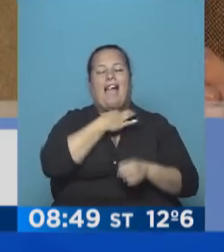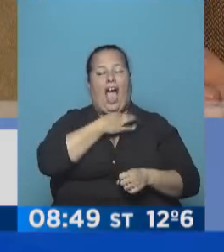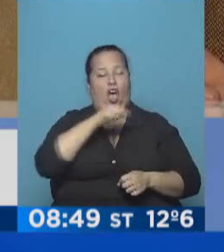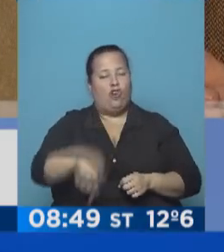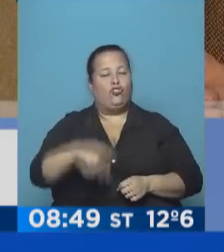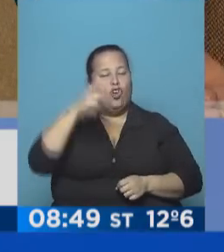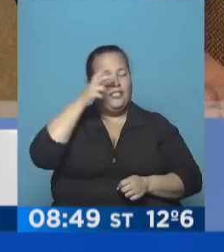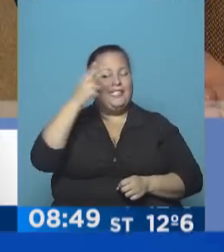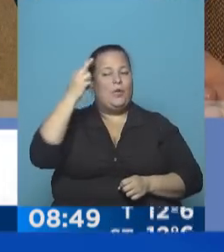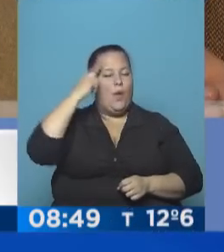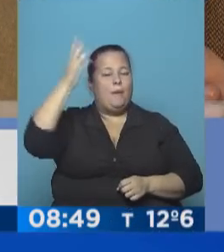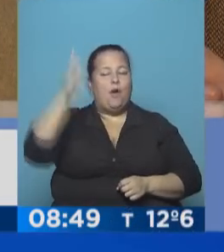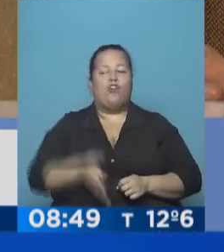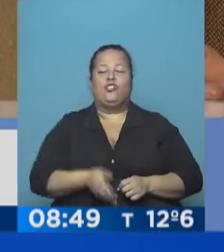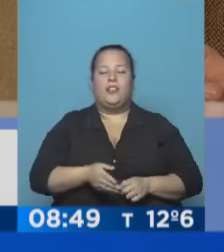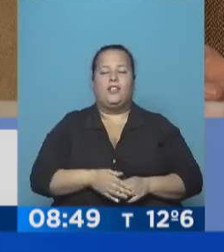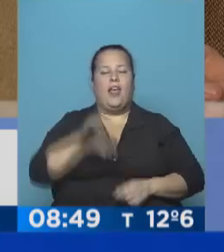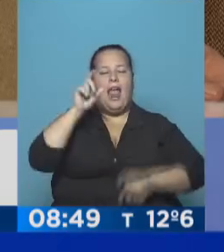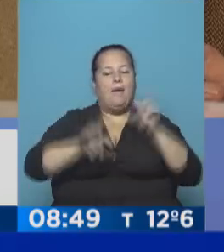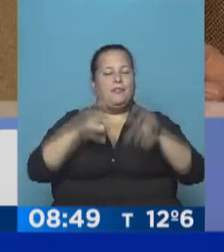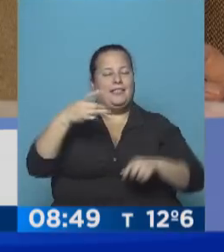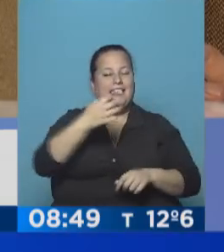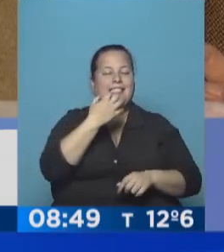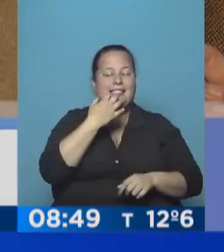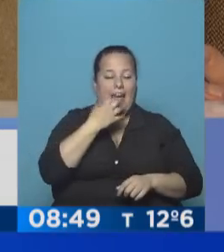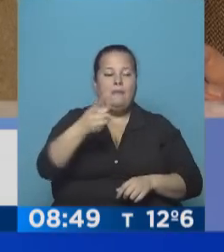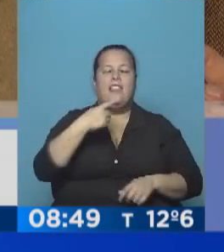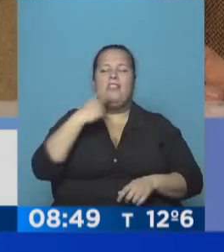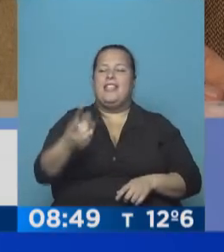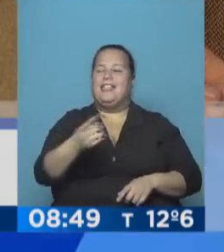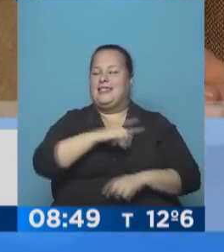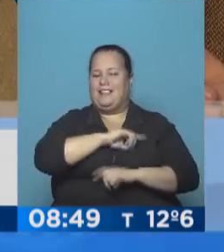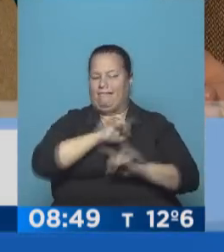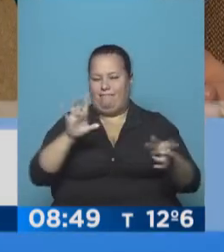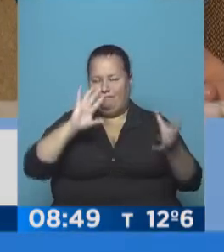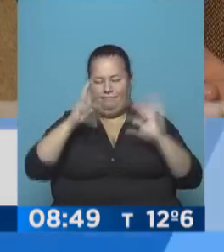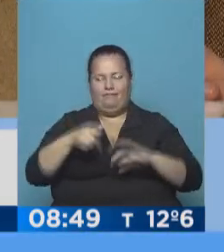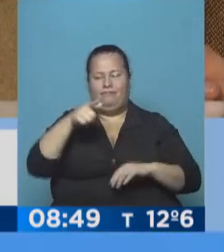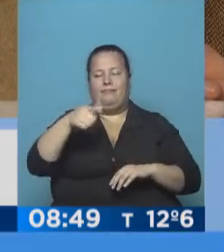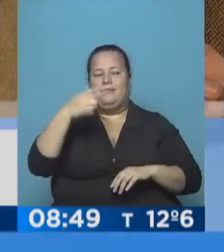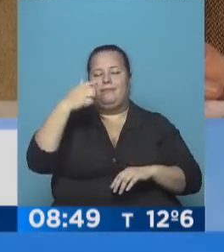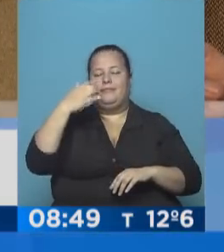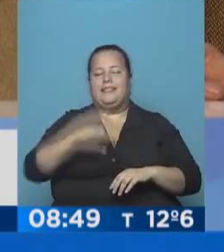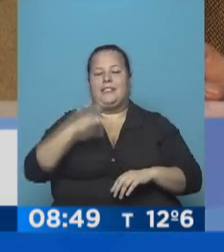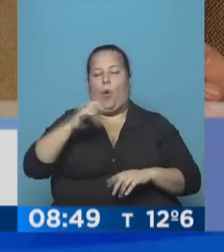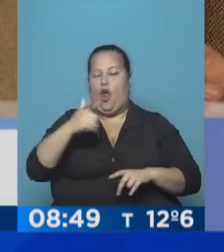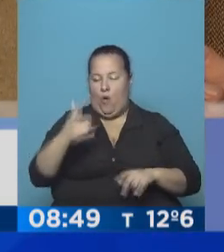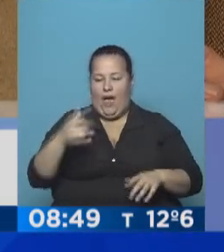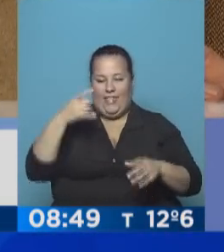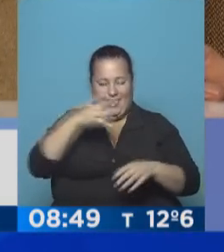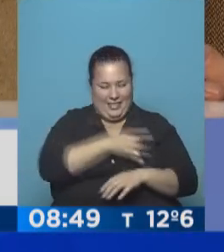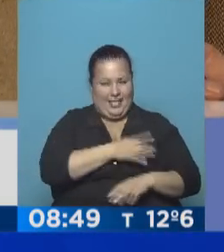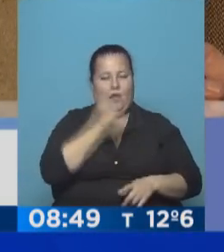el 89% de los usuarios de la línea Sarmiento destacan como un ítem positivo la seguridad de la formación. Y le agrego un